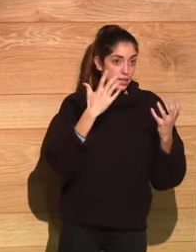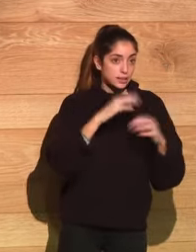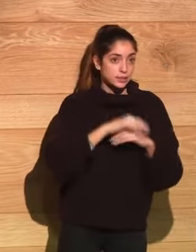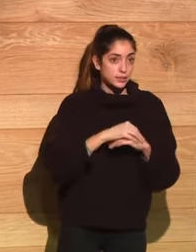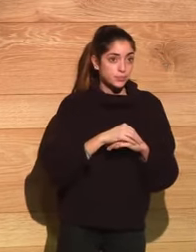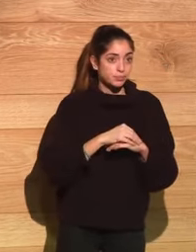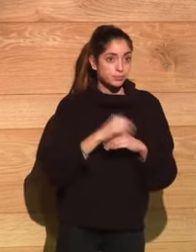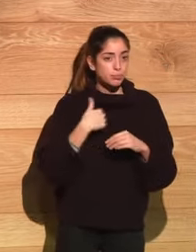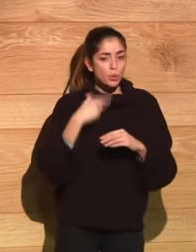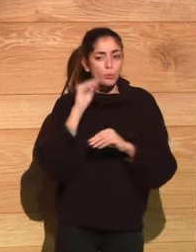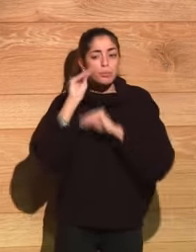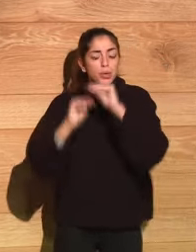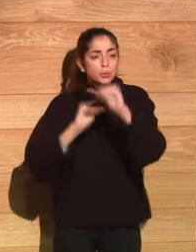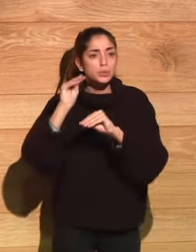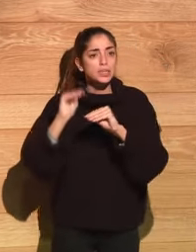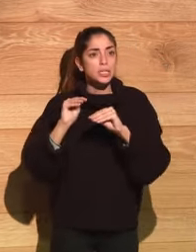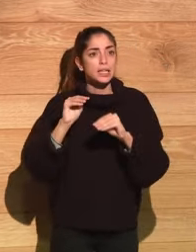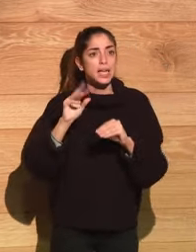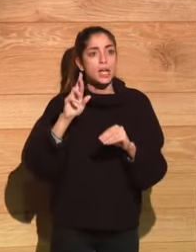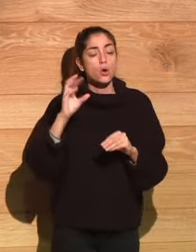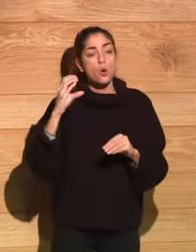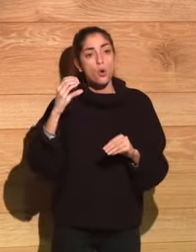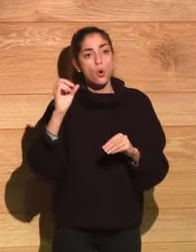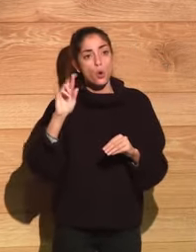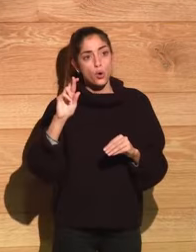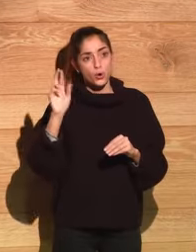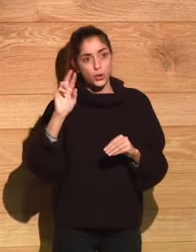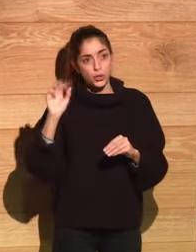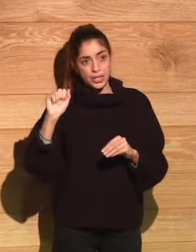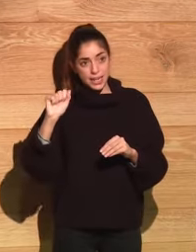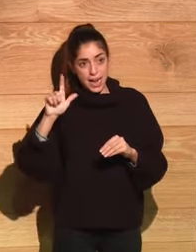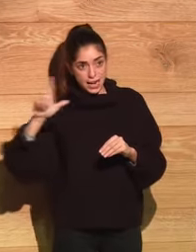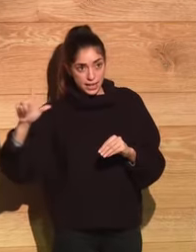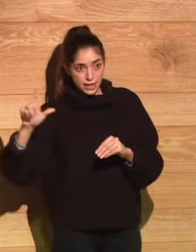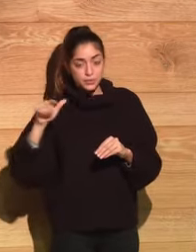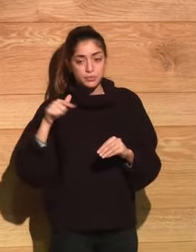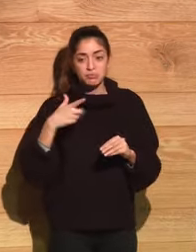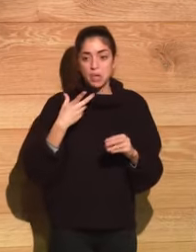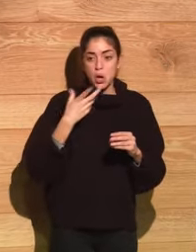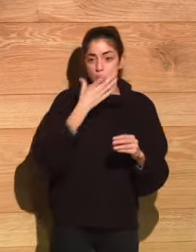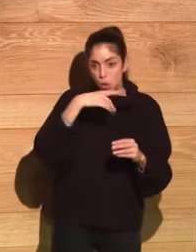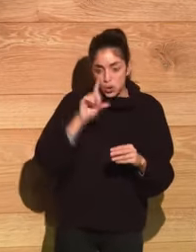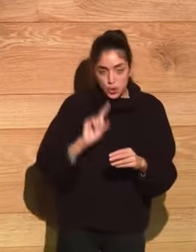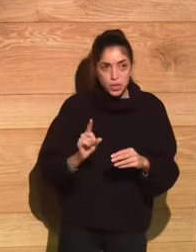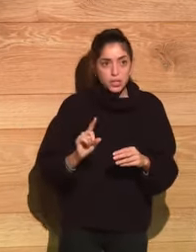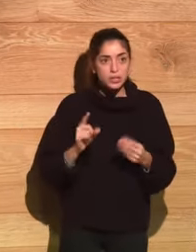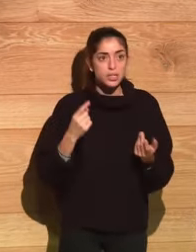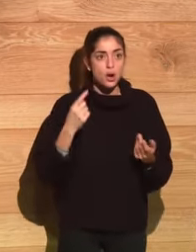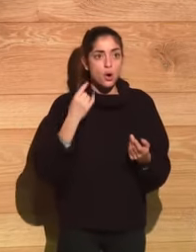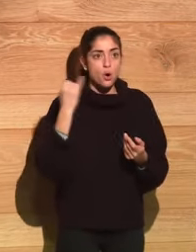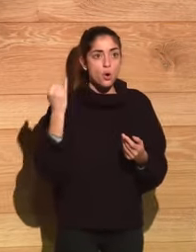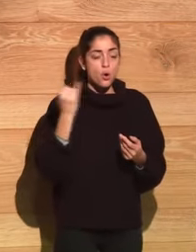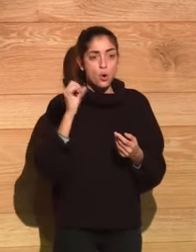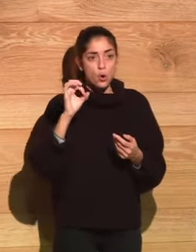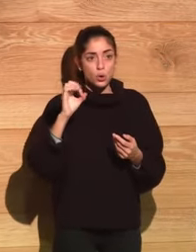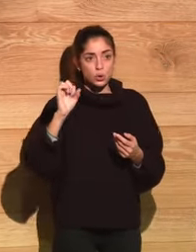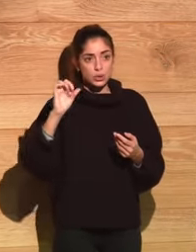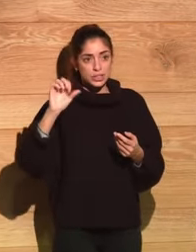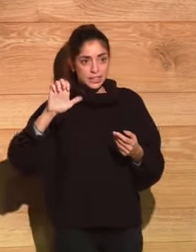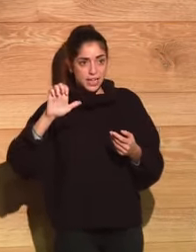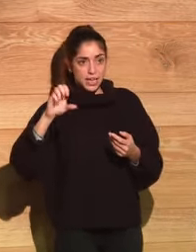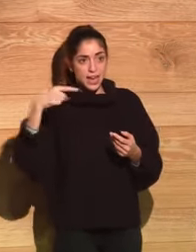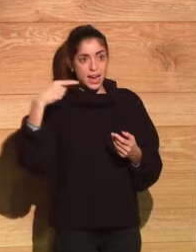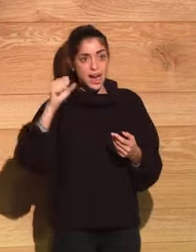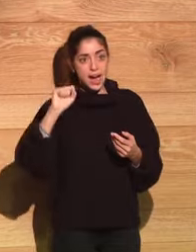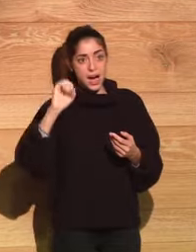por casualidad si habían leído a Díez del Corral. Nadie lo conocía, pero no conocían a Díez del Corral, no conocían a José Gaos, no conocían a José Antonio Maraval. Es